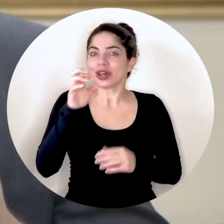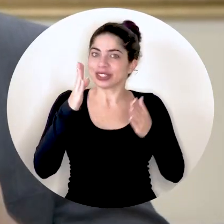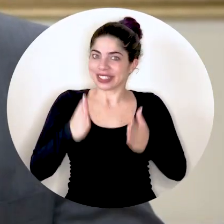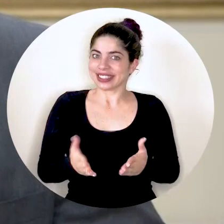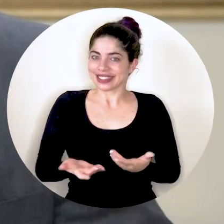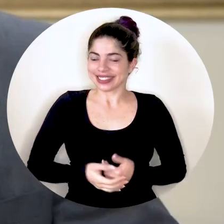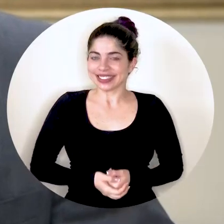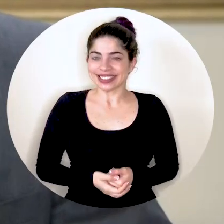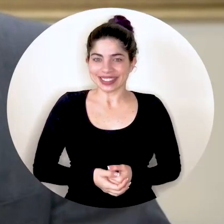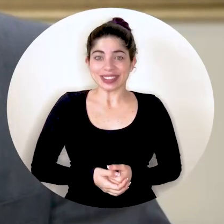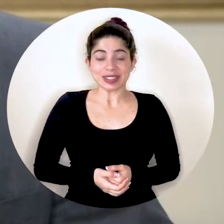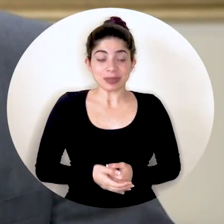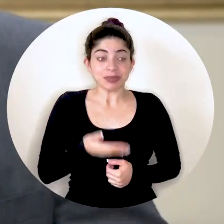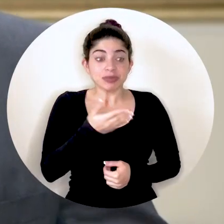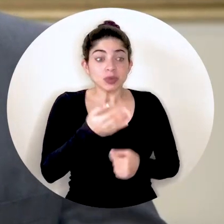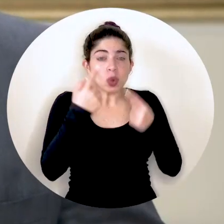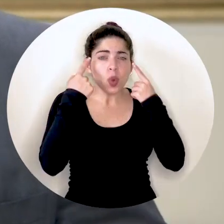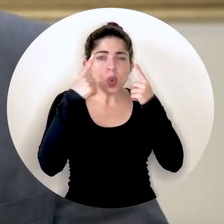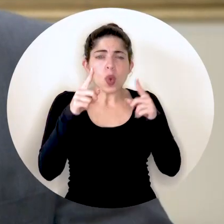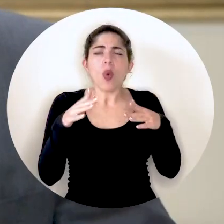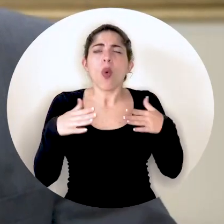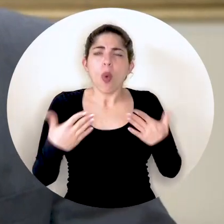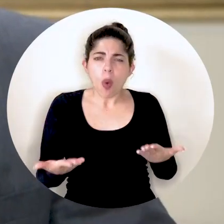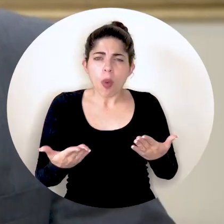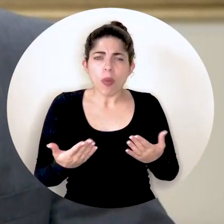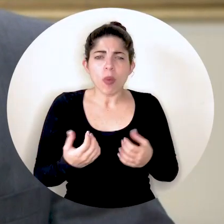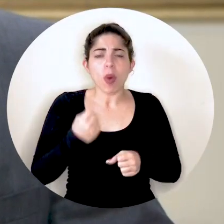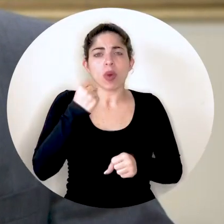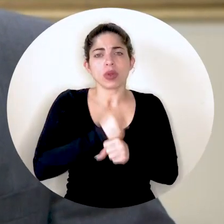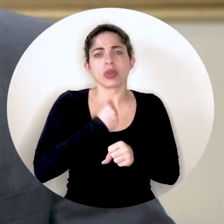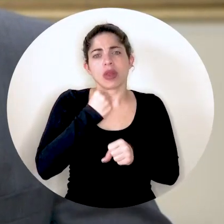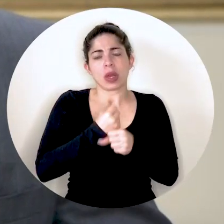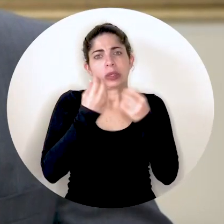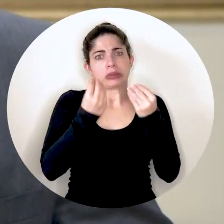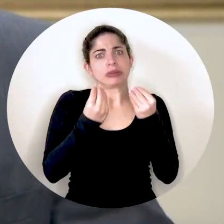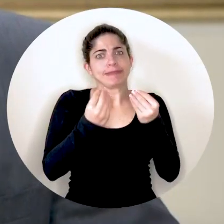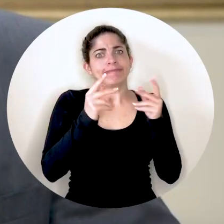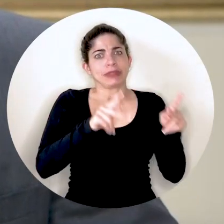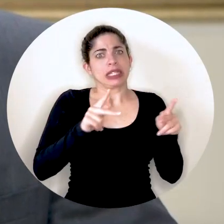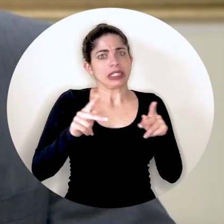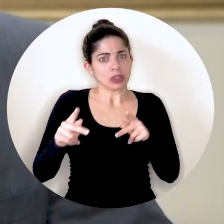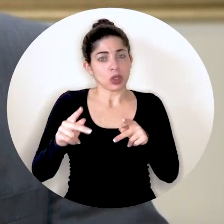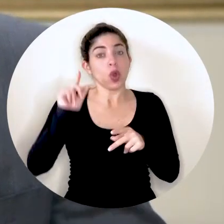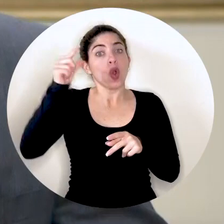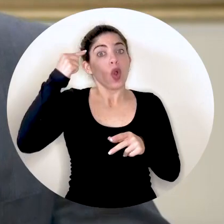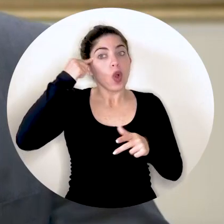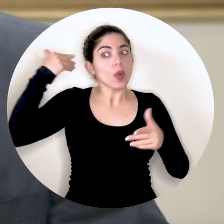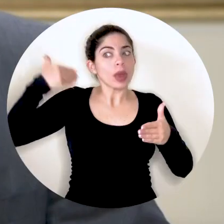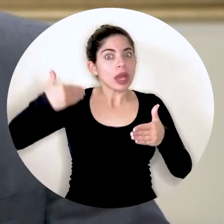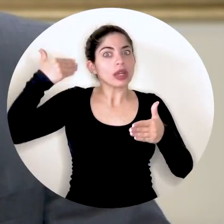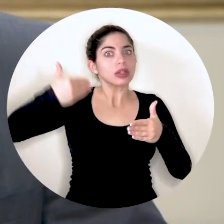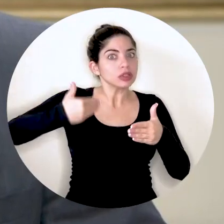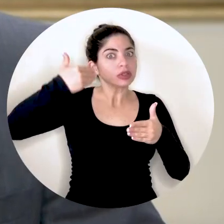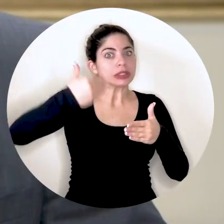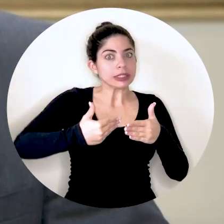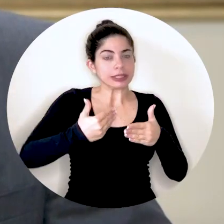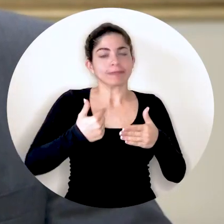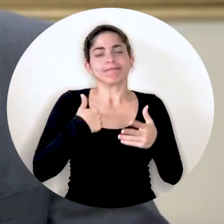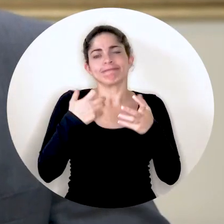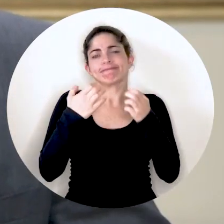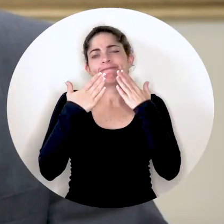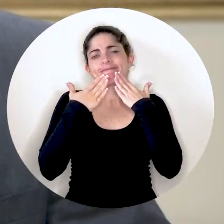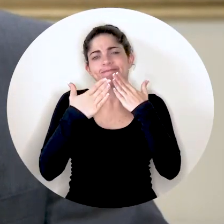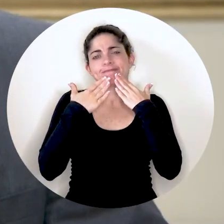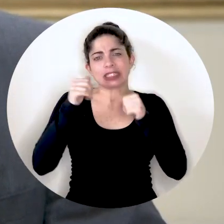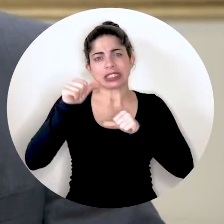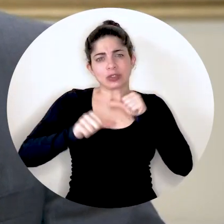principalmente como costarricense. Esto se logró por el trabajo de muchas personas y de varias administraciones.